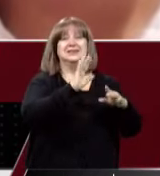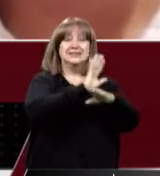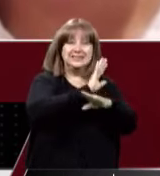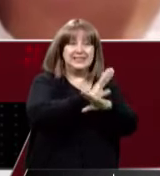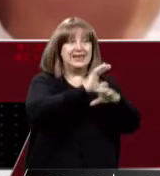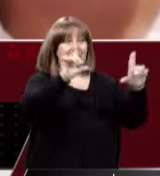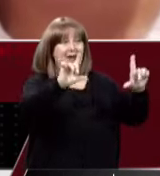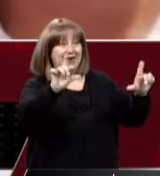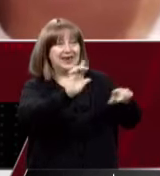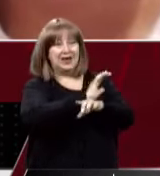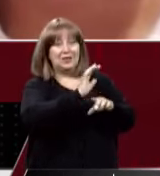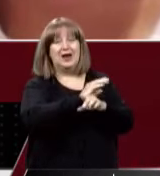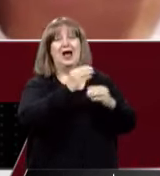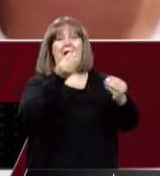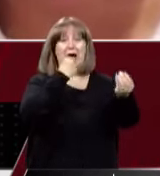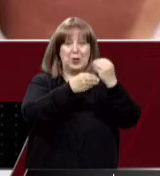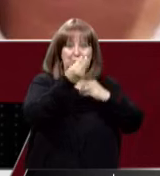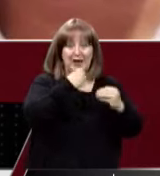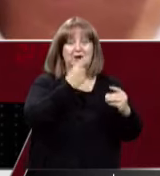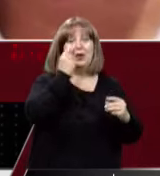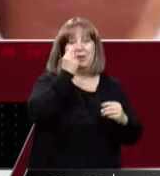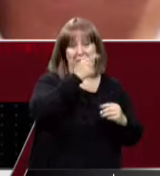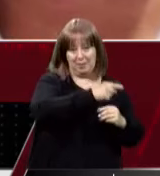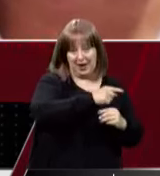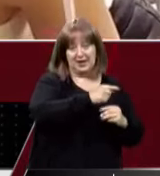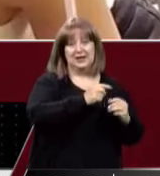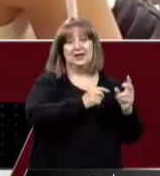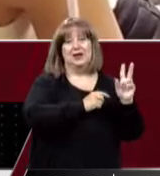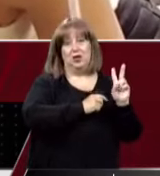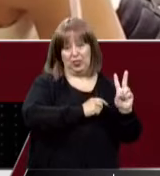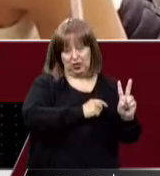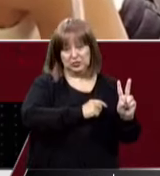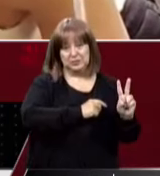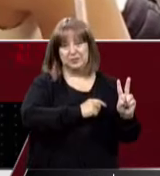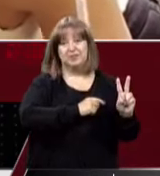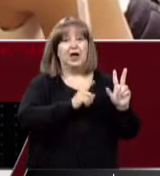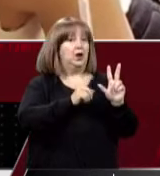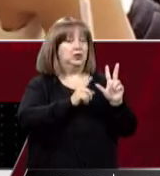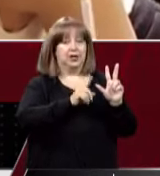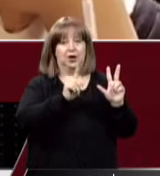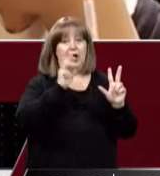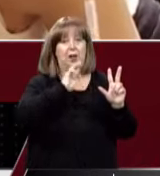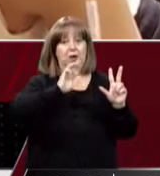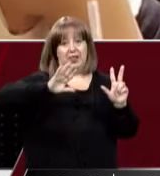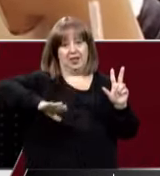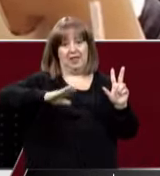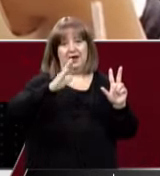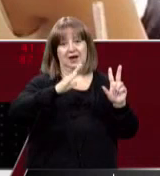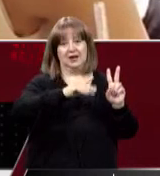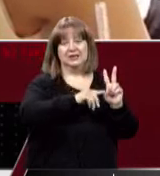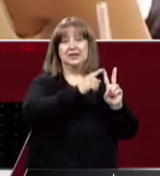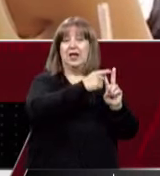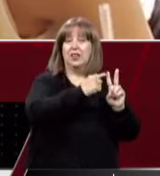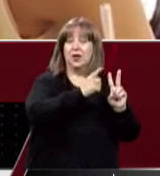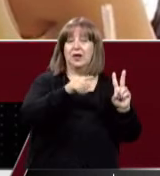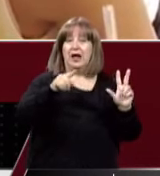a comer, siempre me contaba todas las cosas lindas que hacía con él. ¿Salían junto con ella? Muy pocas veces. Eso puede ser quizás